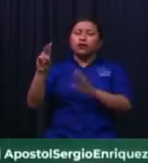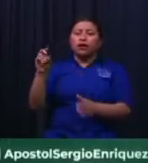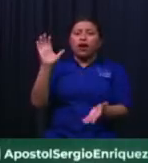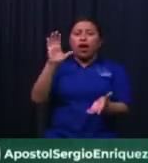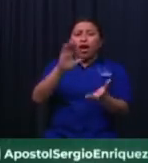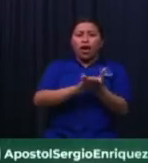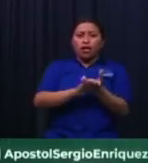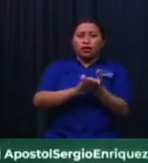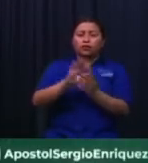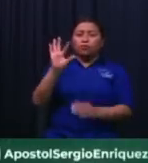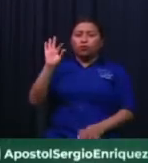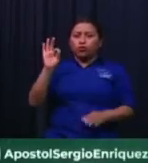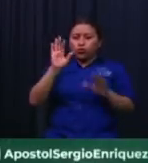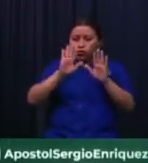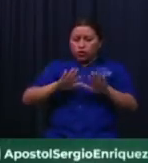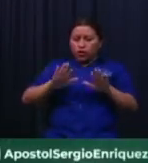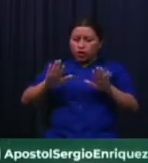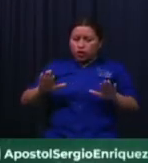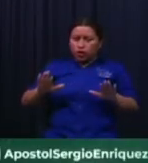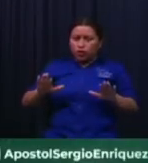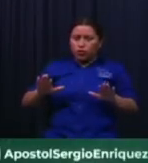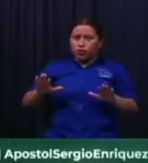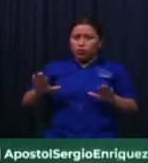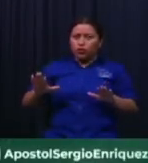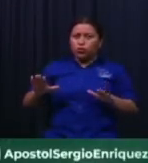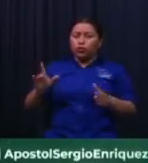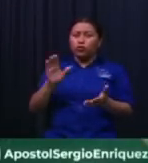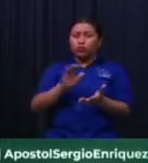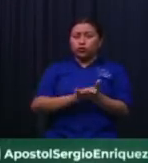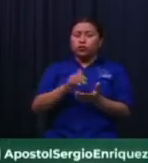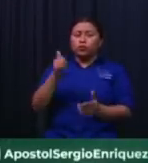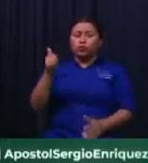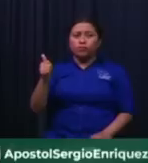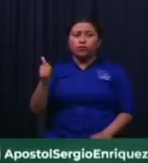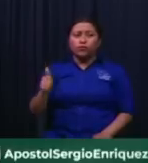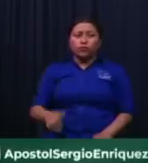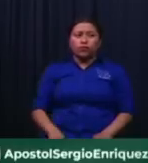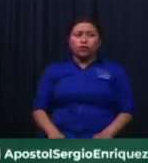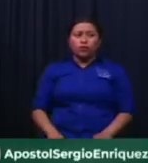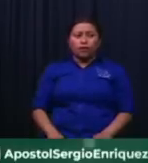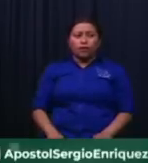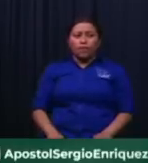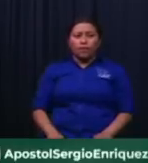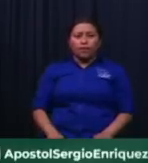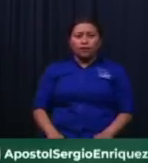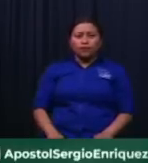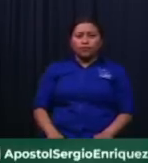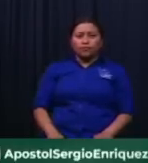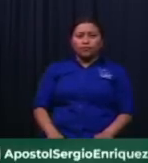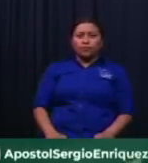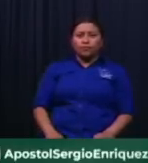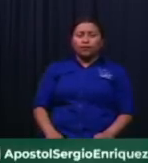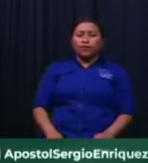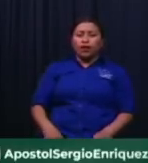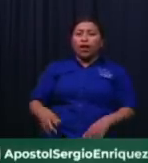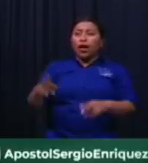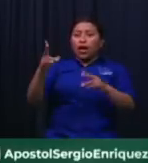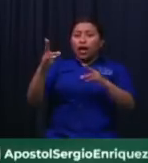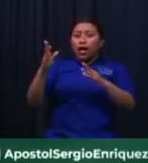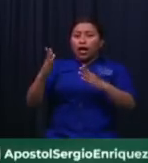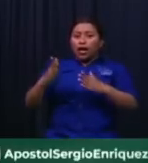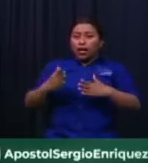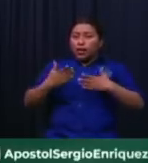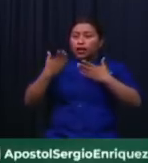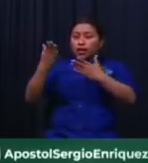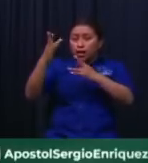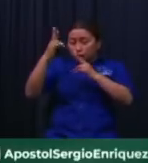mujeres, como con un vaso más frágil, puesto que es mujer, dándole honor como